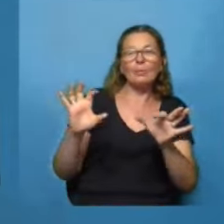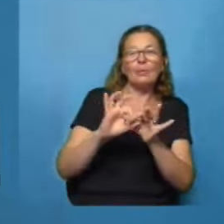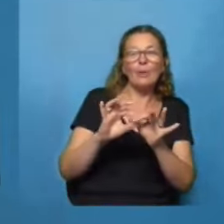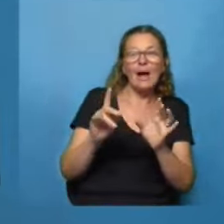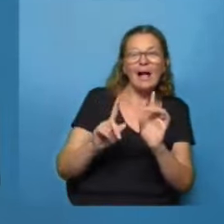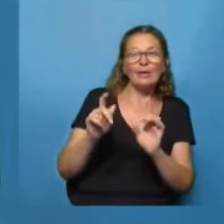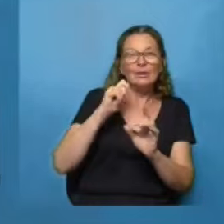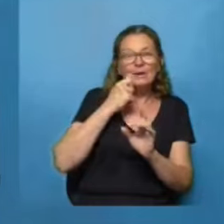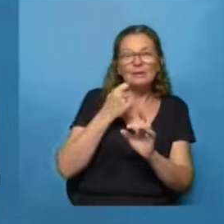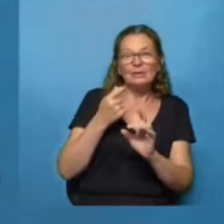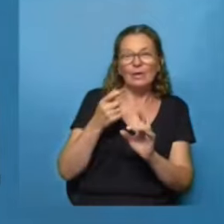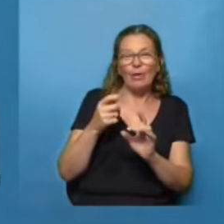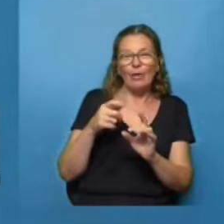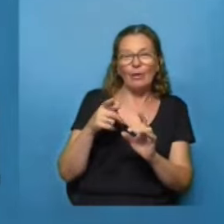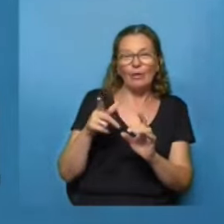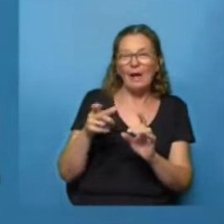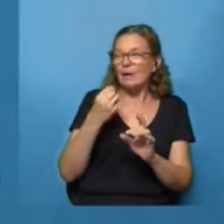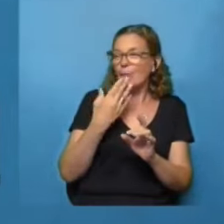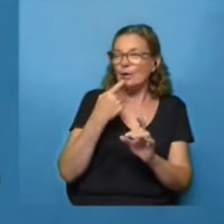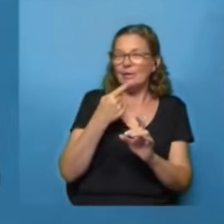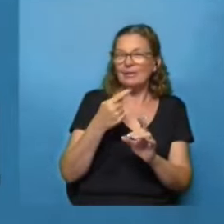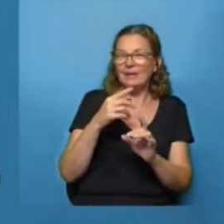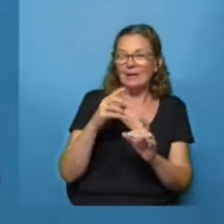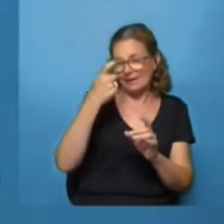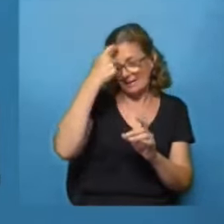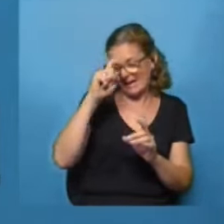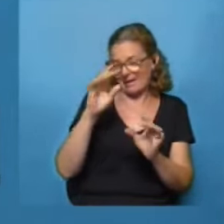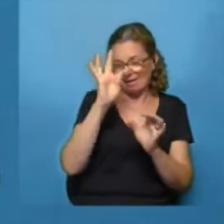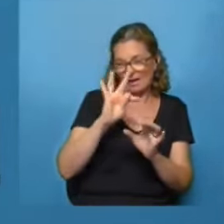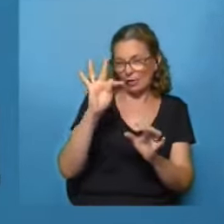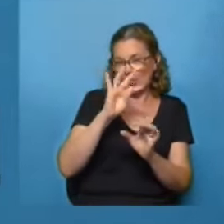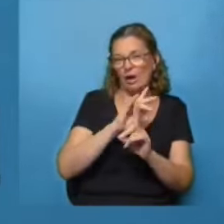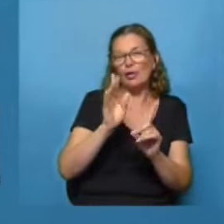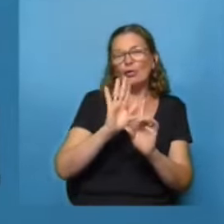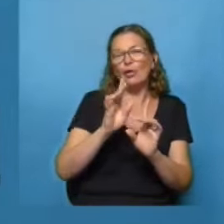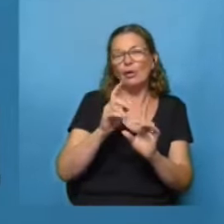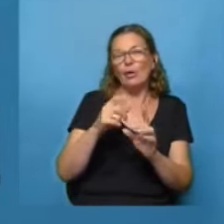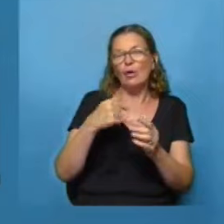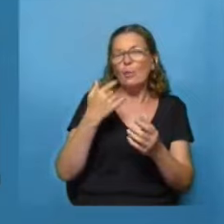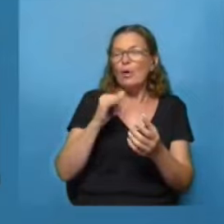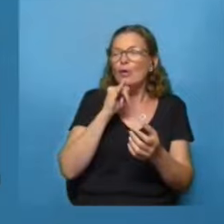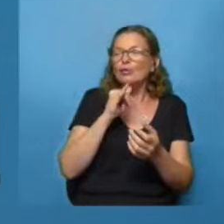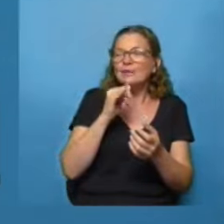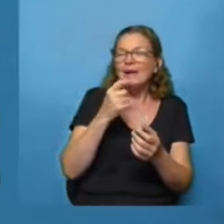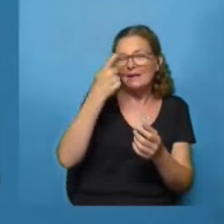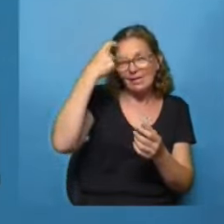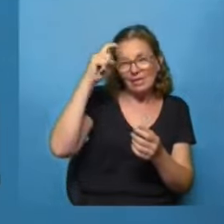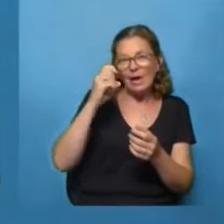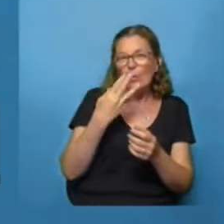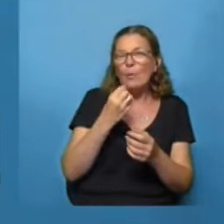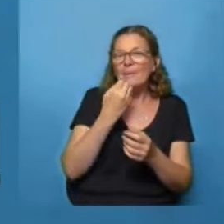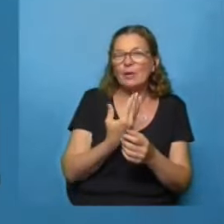adorno, como un adjetivo en un programa, está bueno decir ciencia y tecnología, punto. No, no. Desarrollemos ideas, cómo lo vamos a instrumentar, cómo vamos a